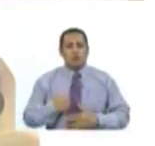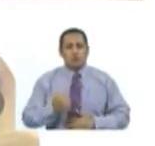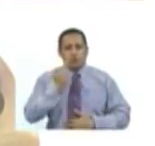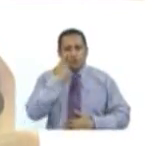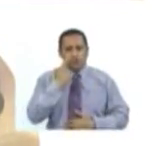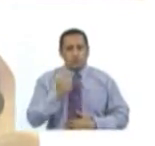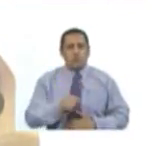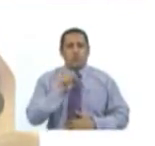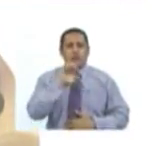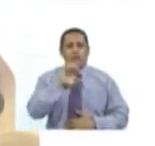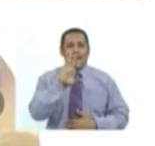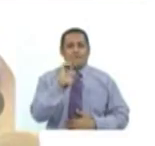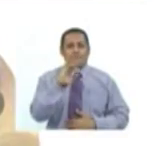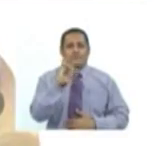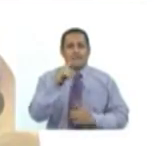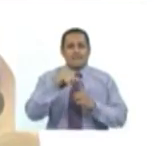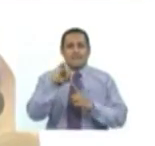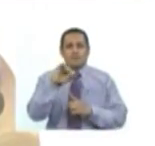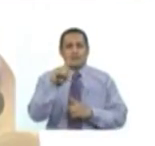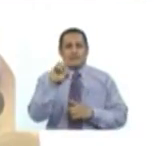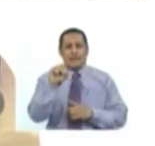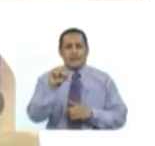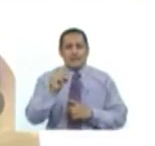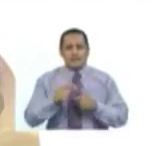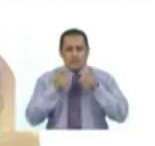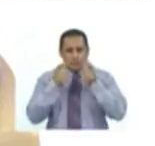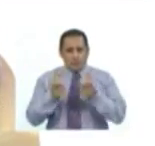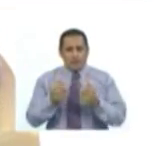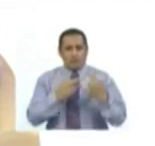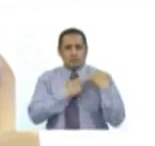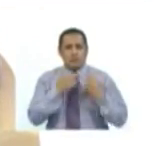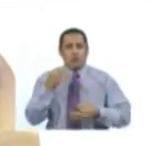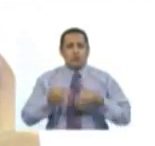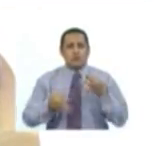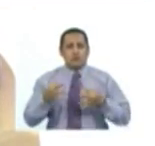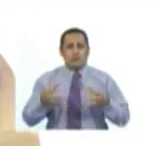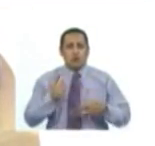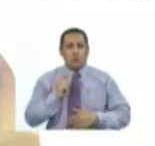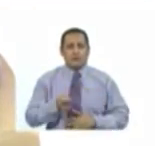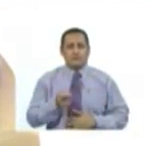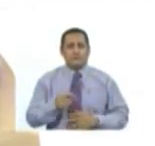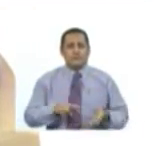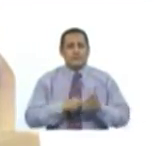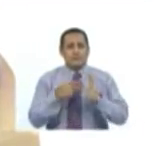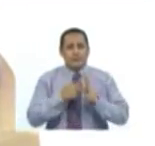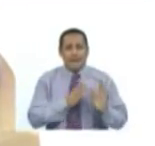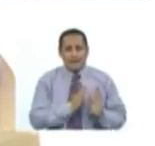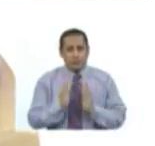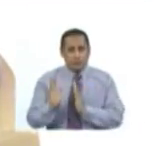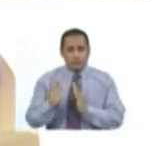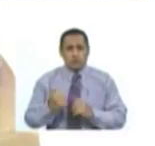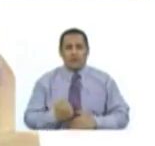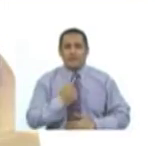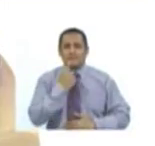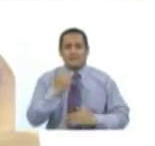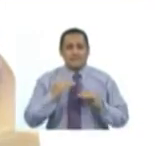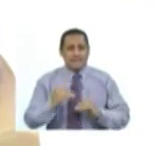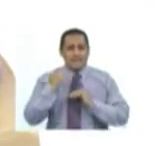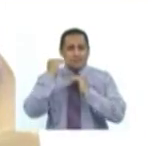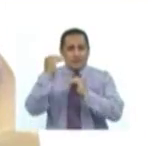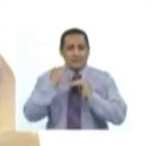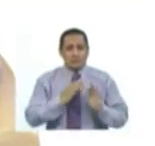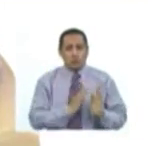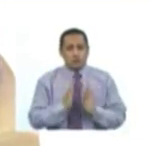la efectividad de la tutela jurisdiccional. Entonces, en el ámbito jurisdiccional, esta categoría de